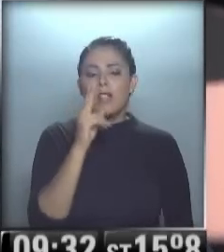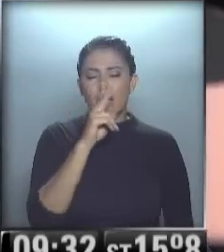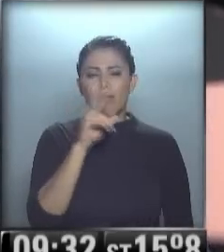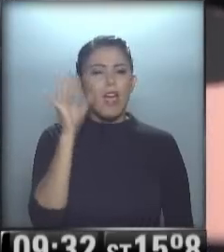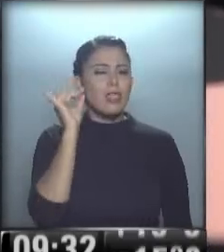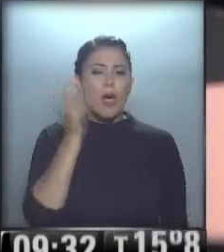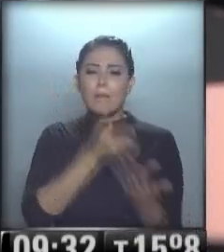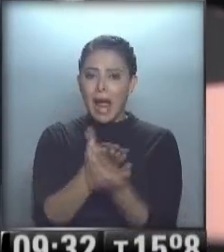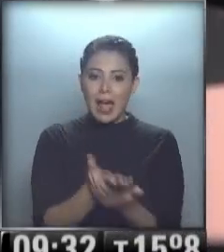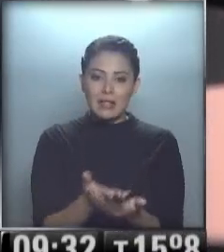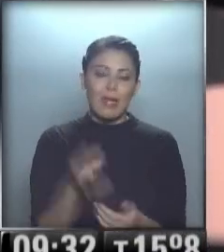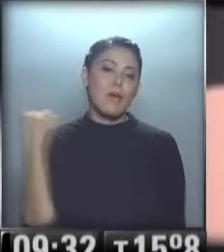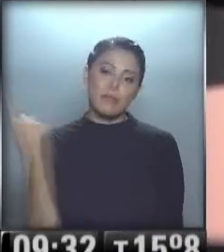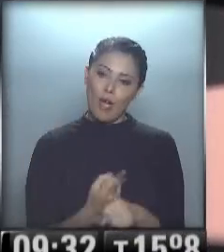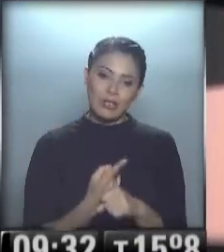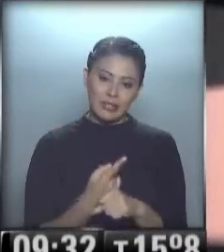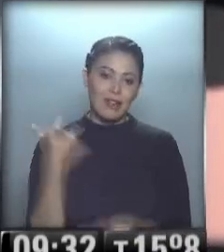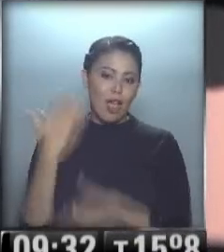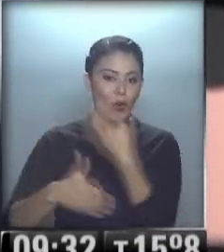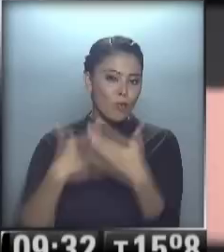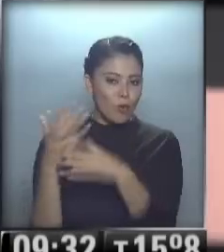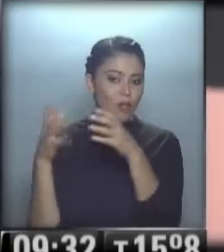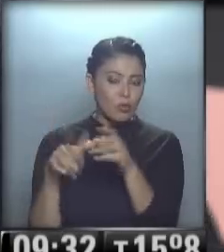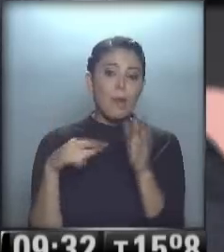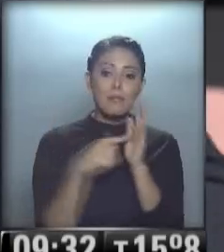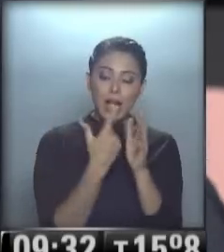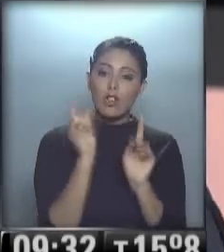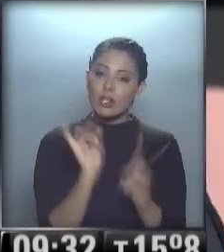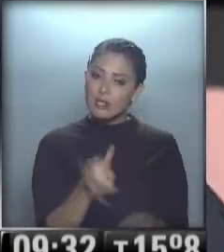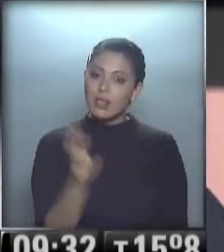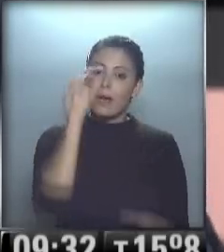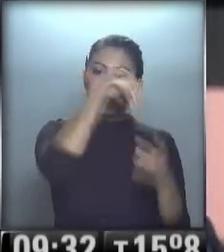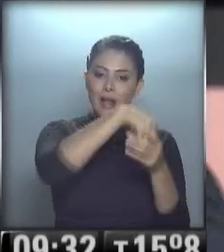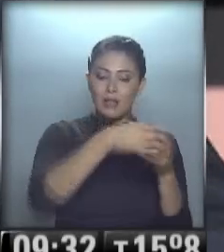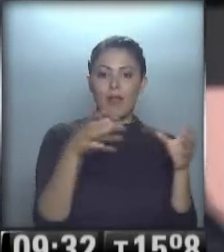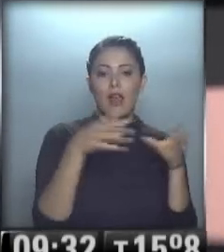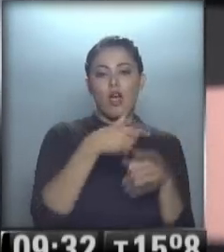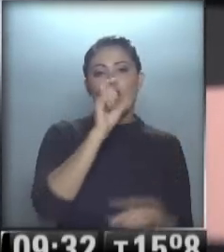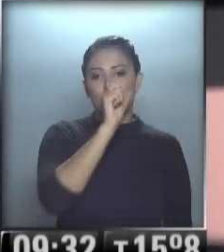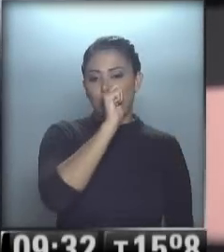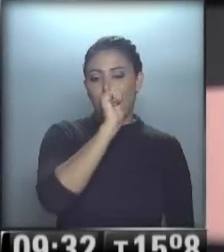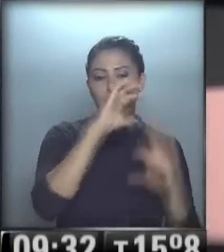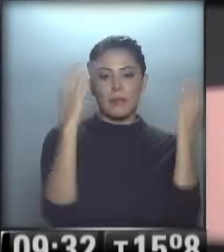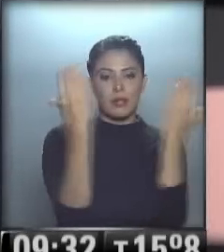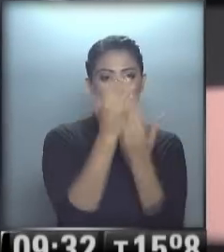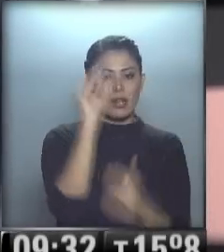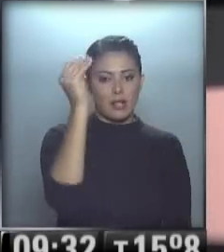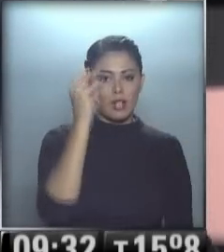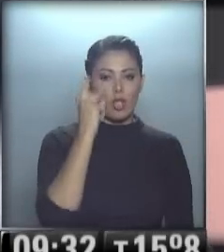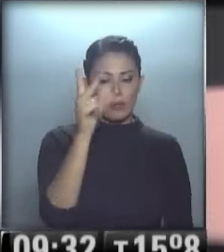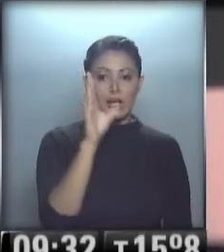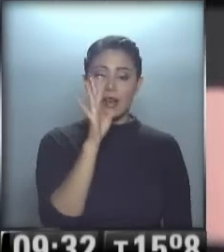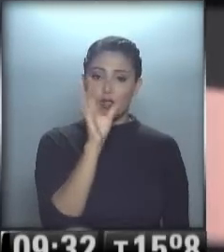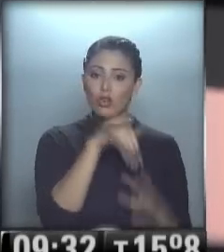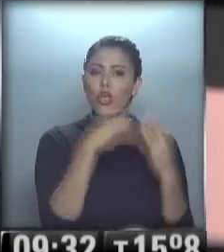siempre? Bueno, es imposible que Maradona siga jugando al fútbol, pero sí va a participar de la Copa del Mundo de Brasil